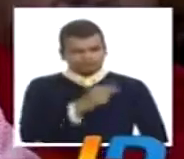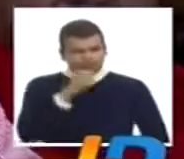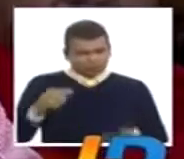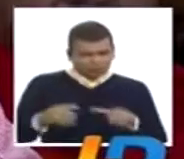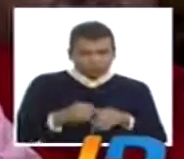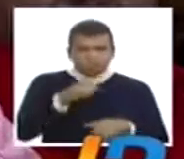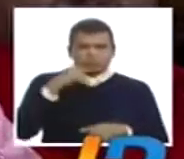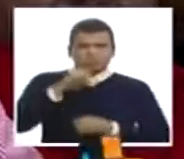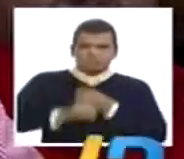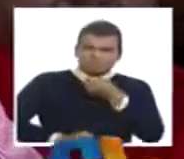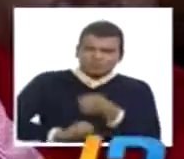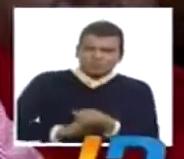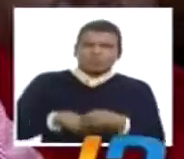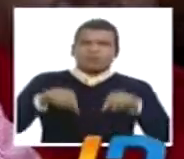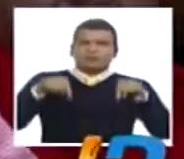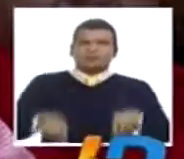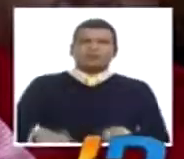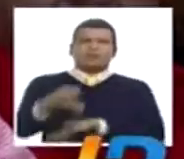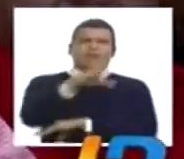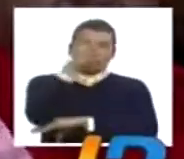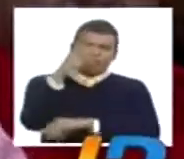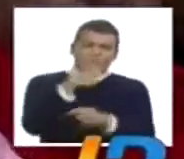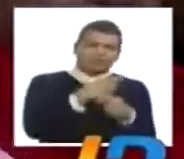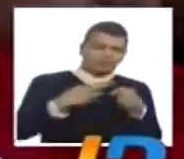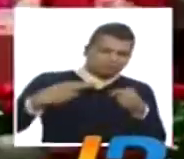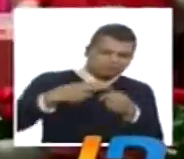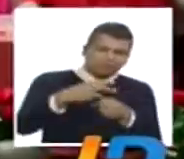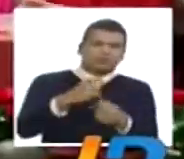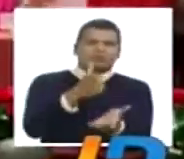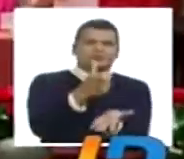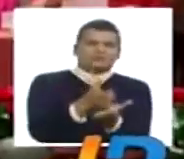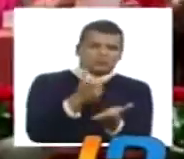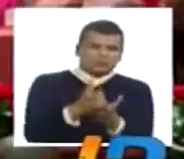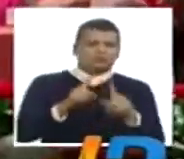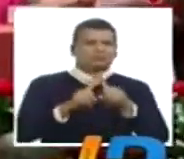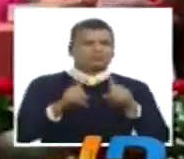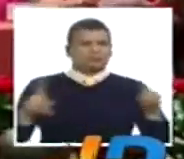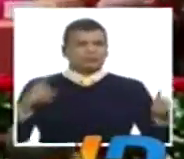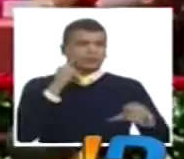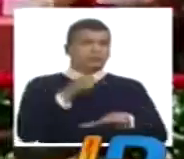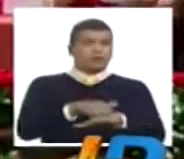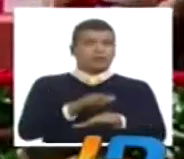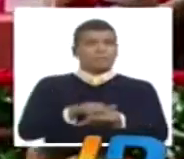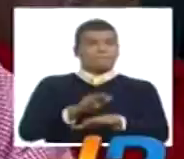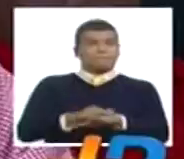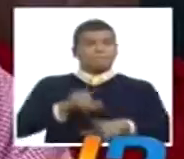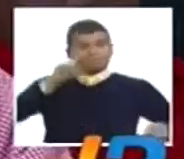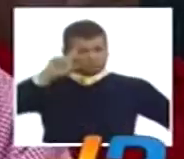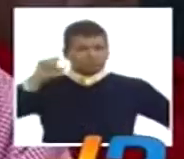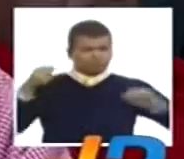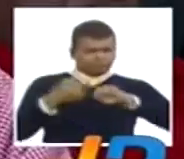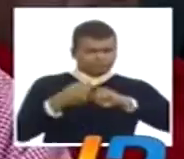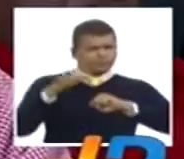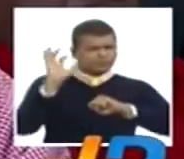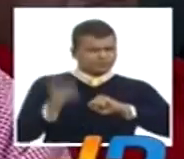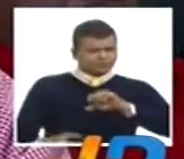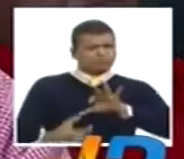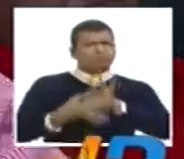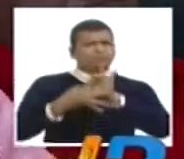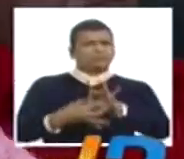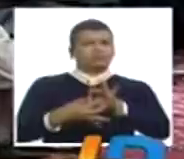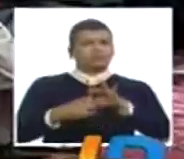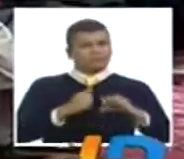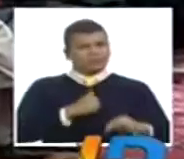con Colombia, con sus regiones y con sus ciudades. A pesar de que no se niega la posibilidad de una alianza, los liberales esperan tener